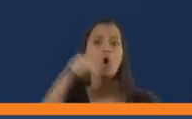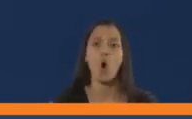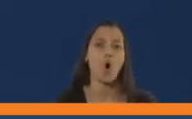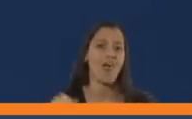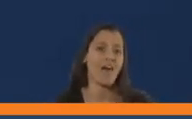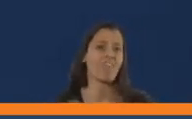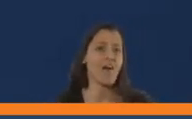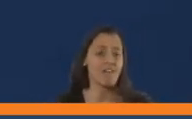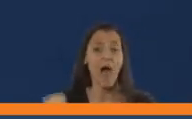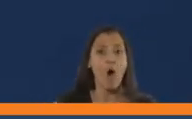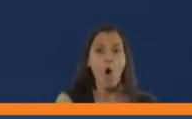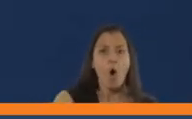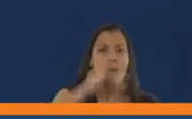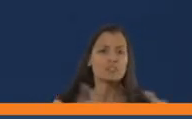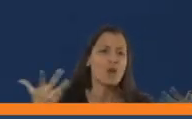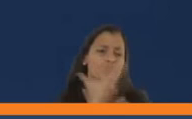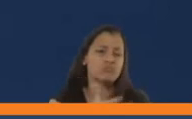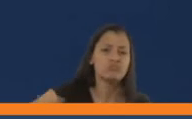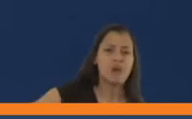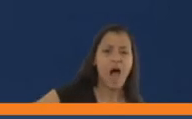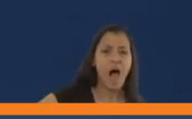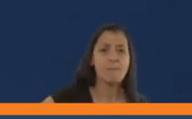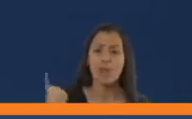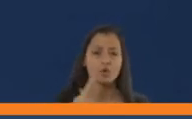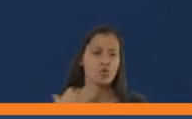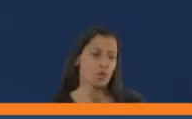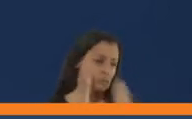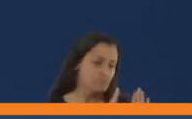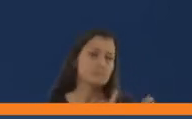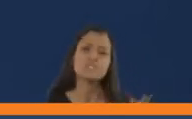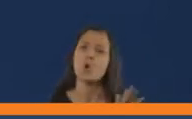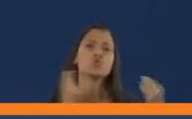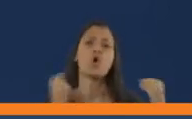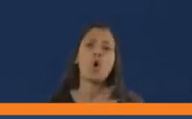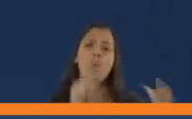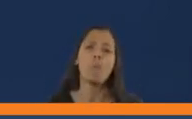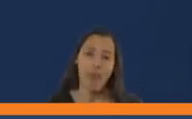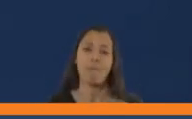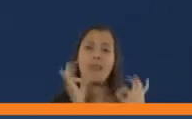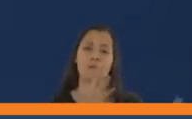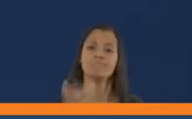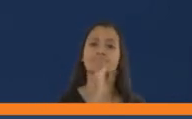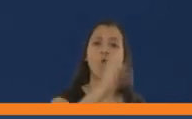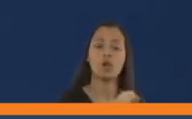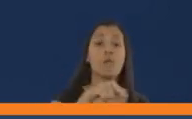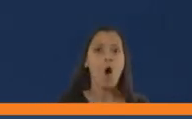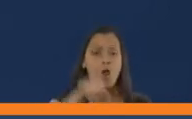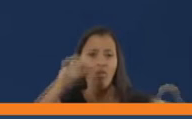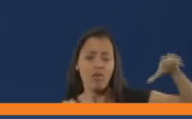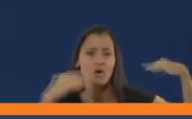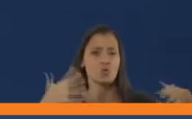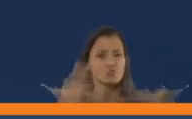el hambre ataca solo debemos debatir cómo hacerlo ante tanta desigualdad